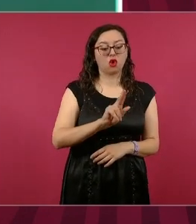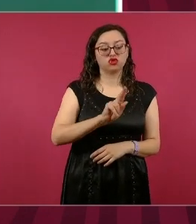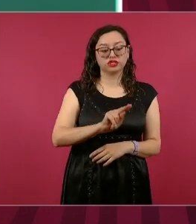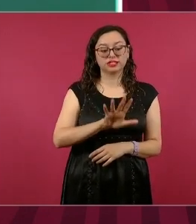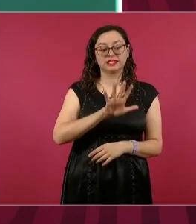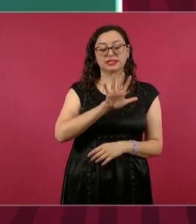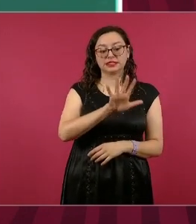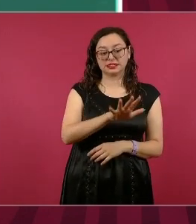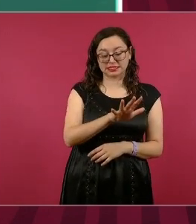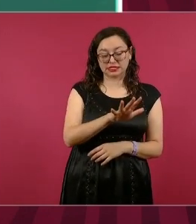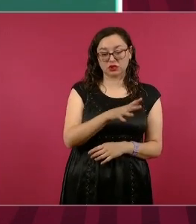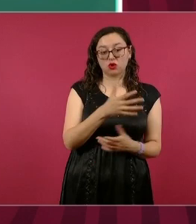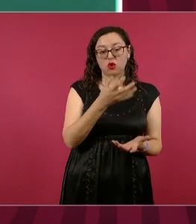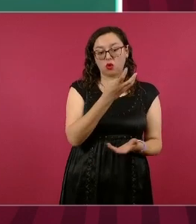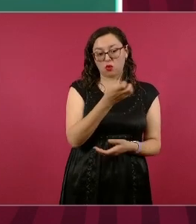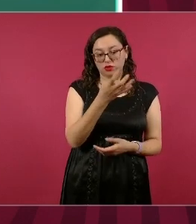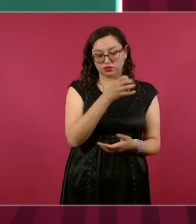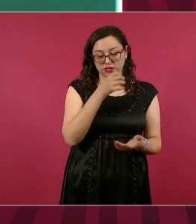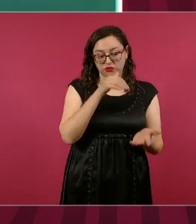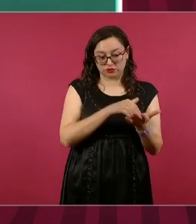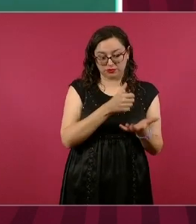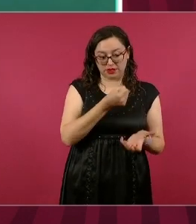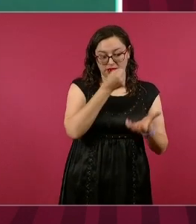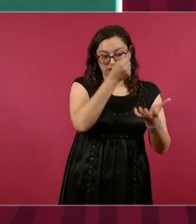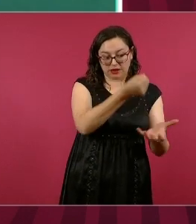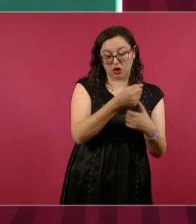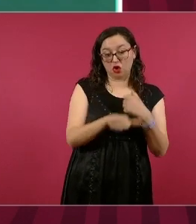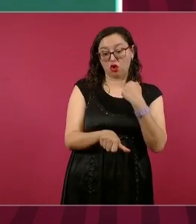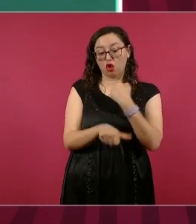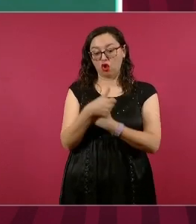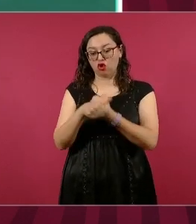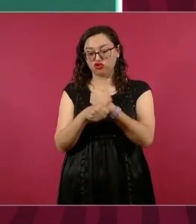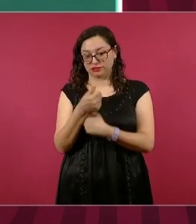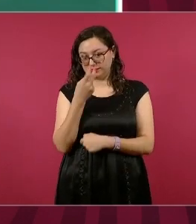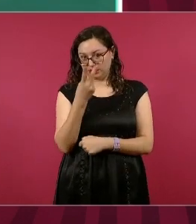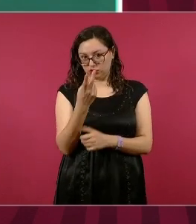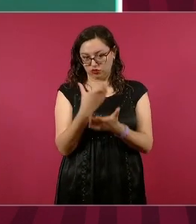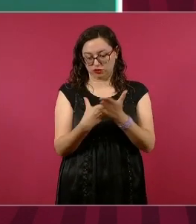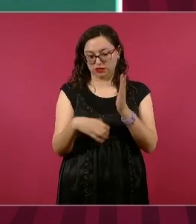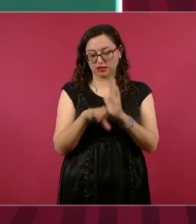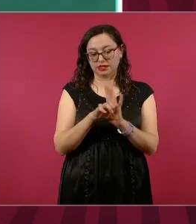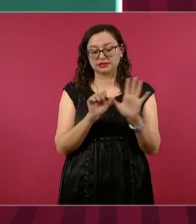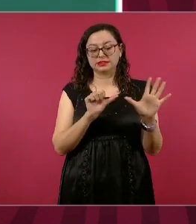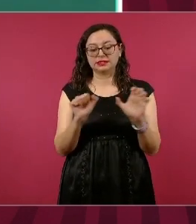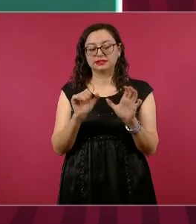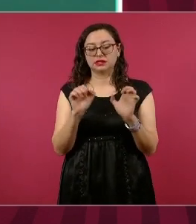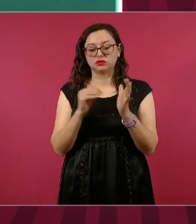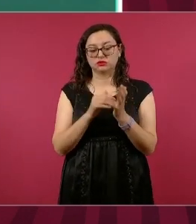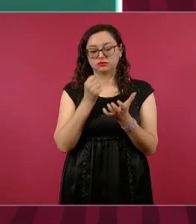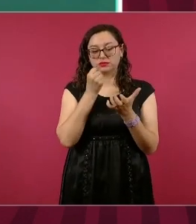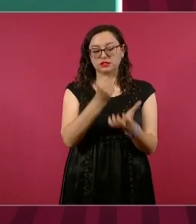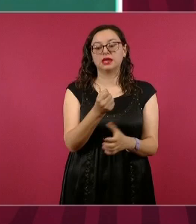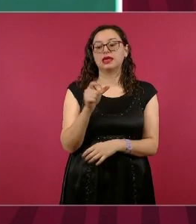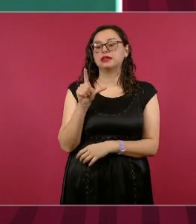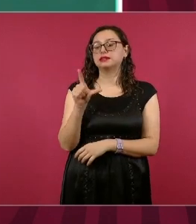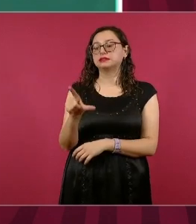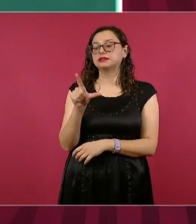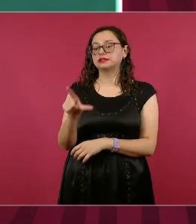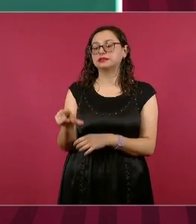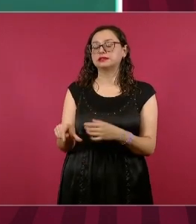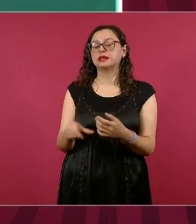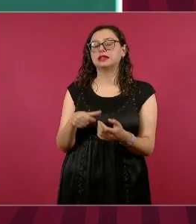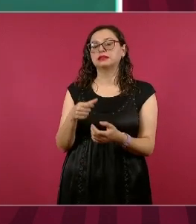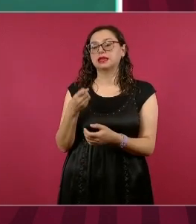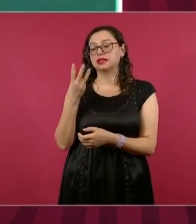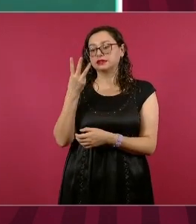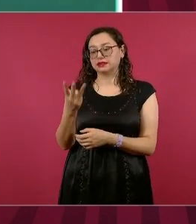que recibirán 400 mil pesos, 11 de dos consultorios que recibirán 600 mil pesos, 17 centros de